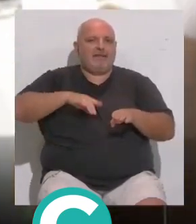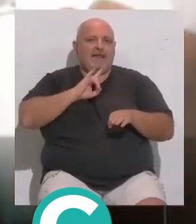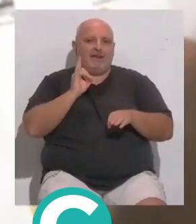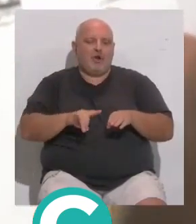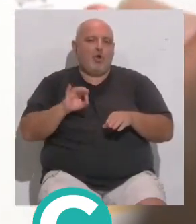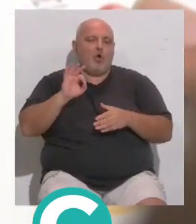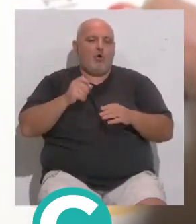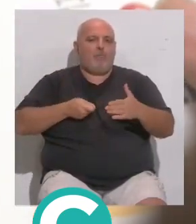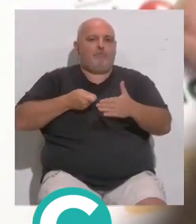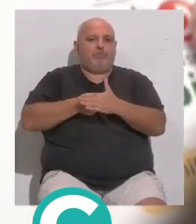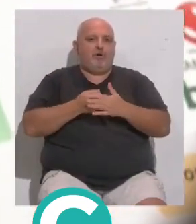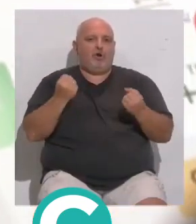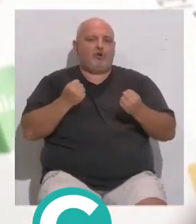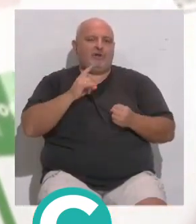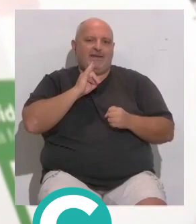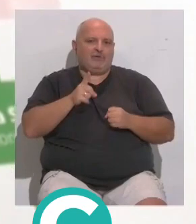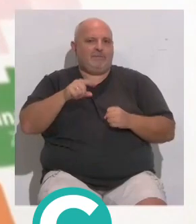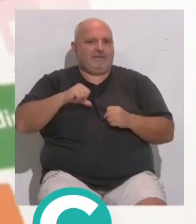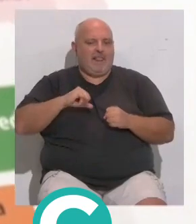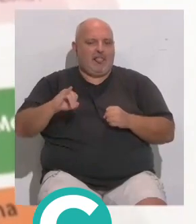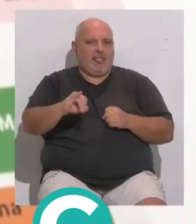o puntos de recarga para coches eléctricos.